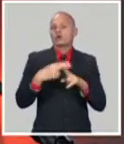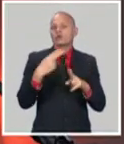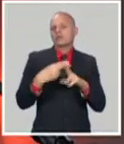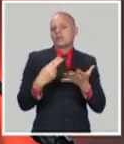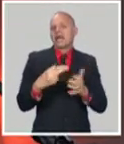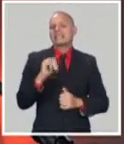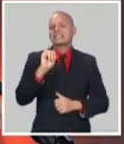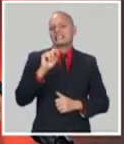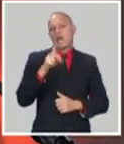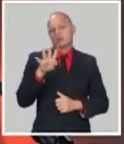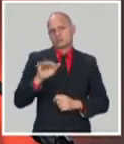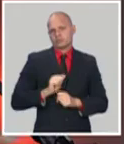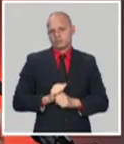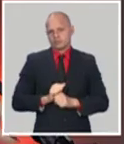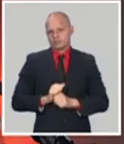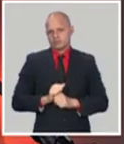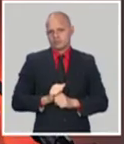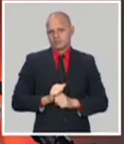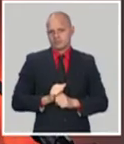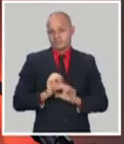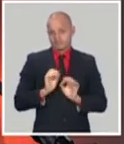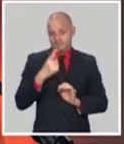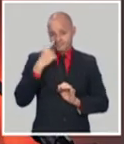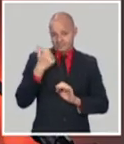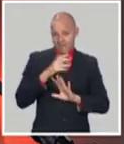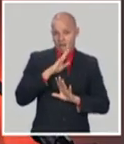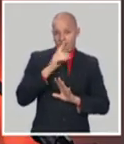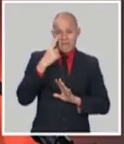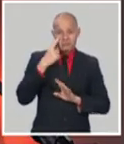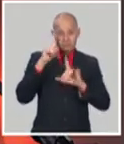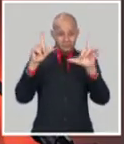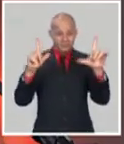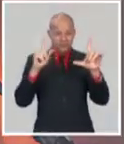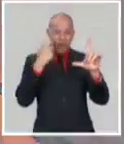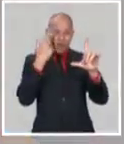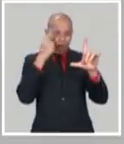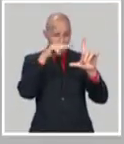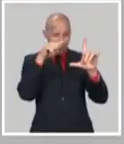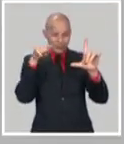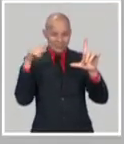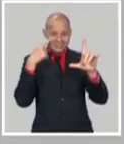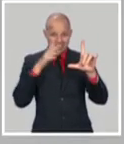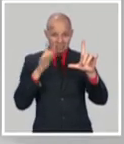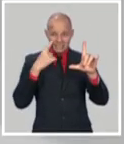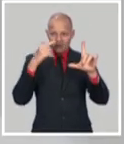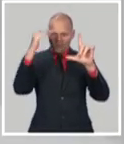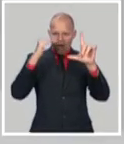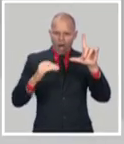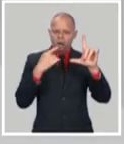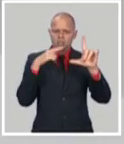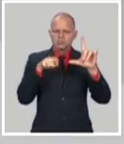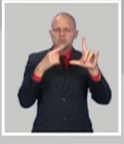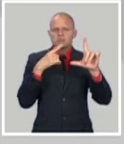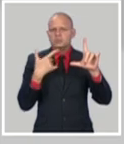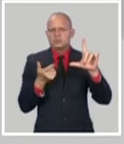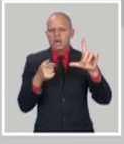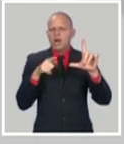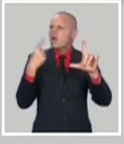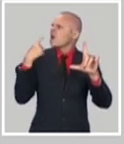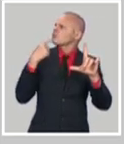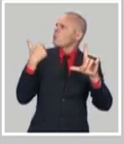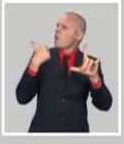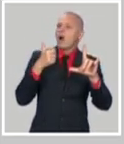614. Estos son, y ahí lo dice el gráfico abajo, estos son, hasta el momento que se hizo este gráfico, que fue a principios de